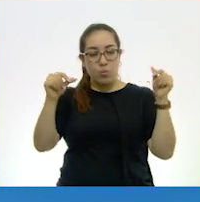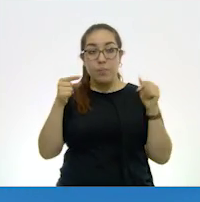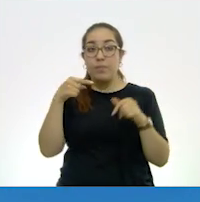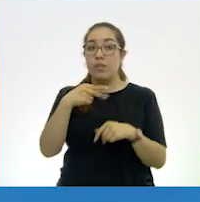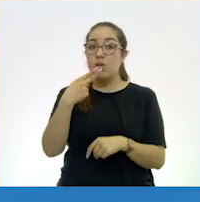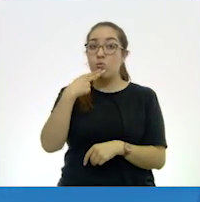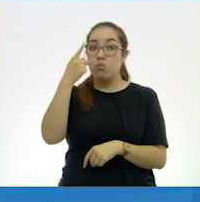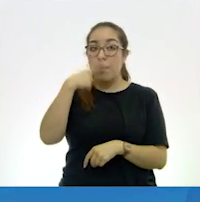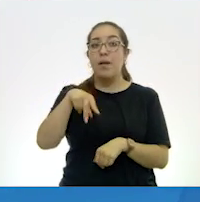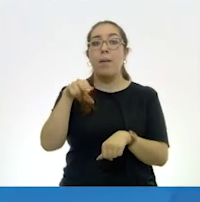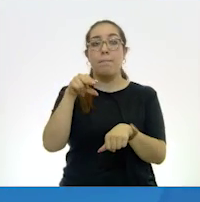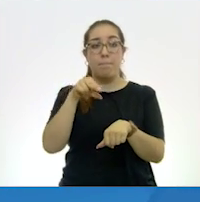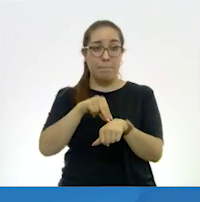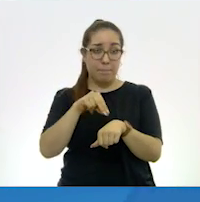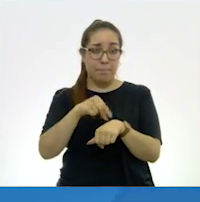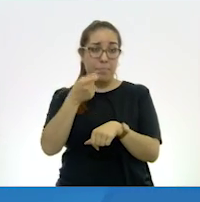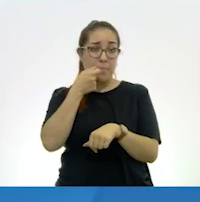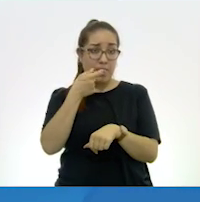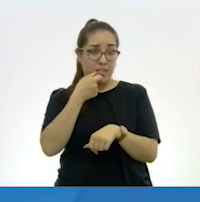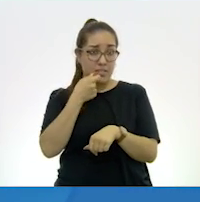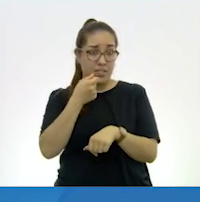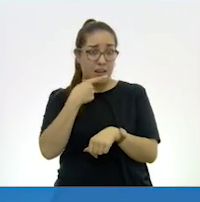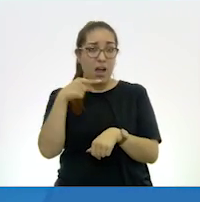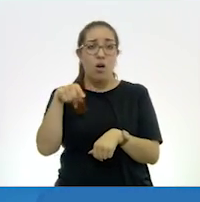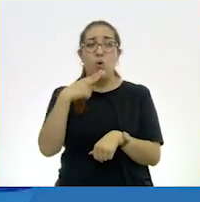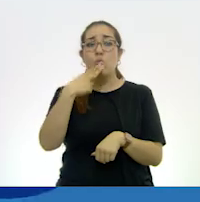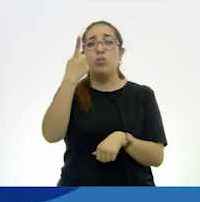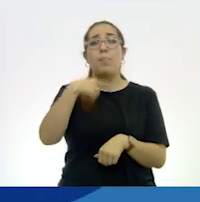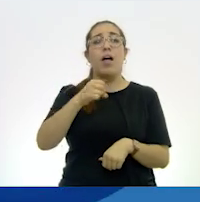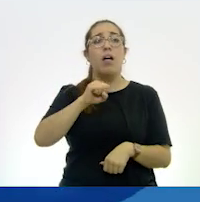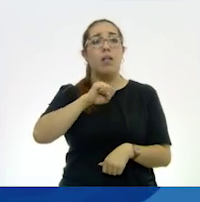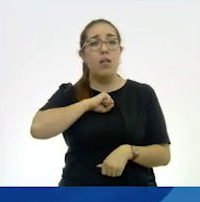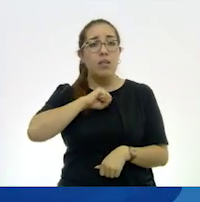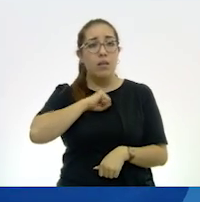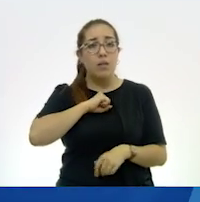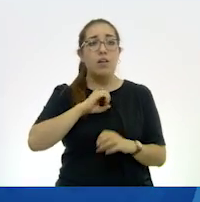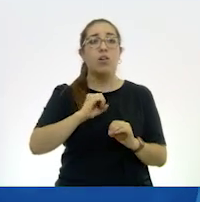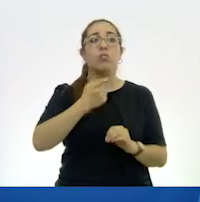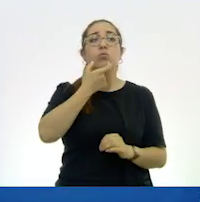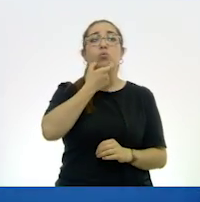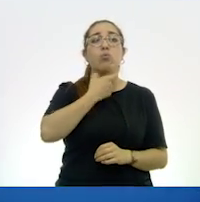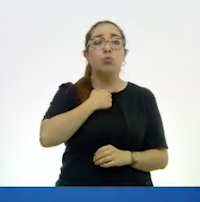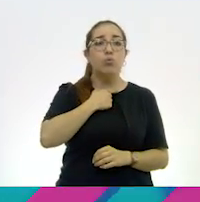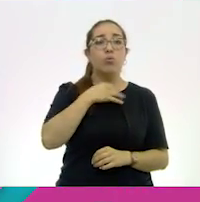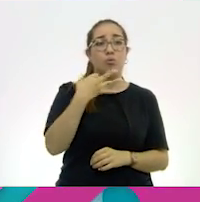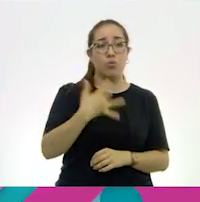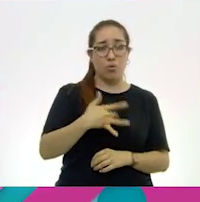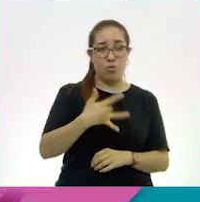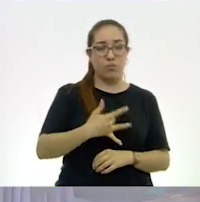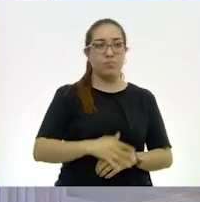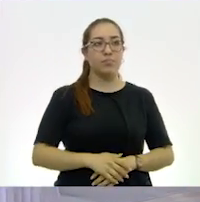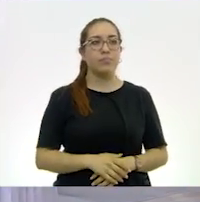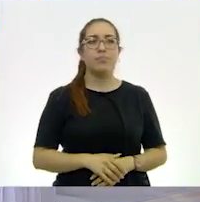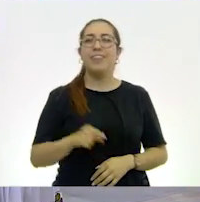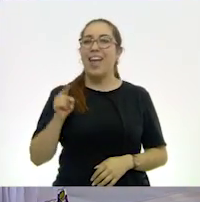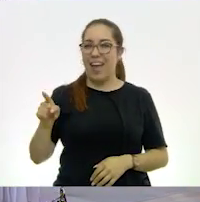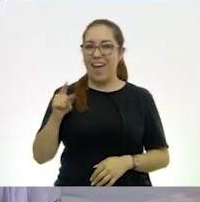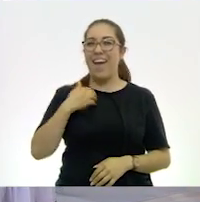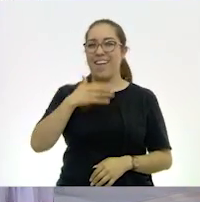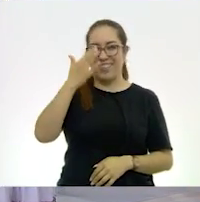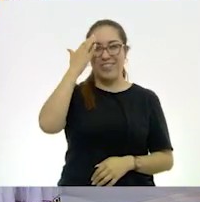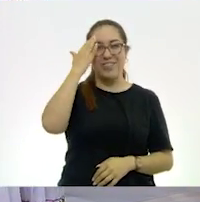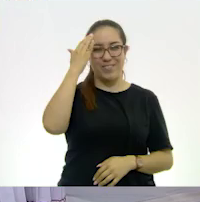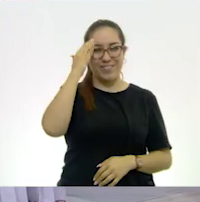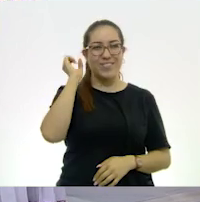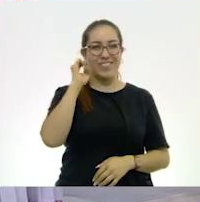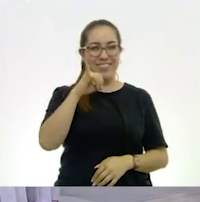en medicina. Se emplea para la tos y el dolor de garganta. Esta se me hace que también la he visto mucho,